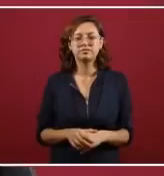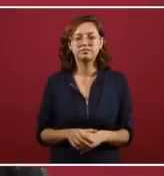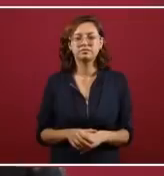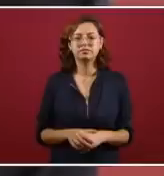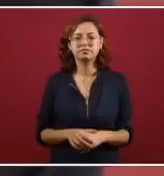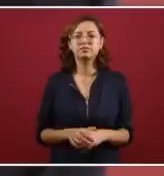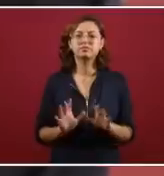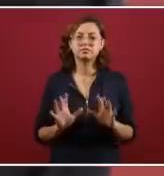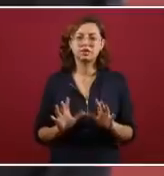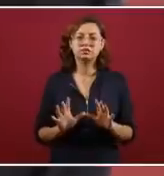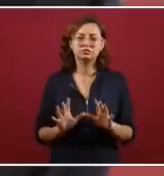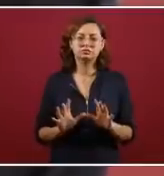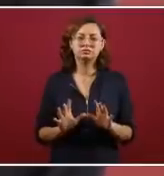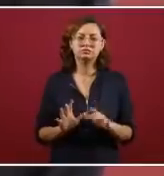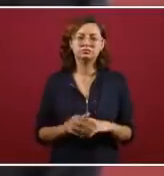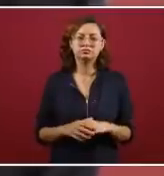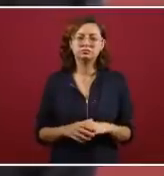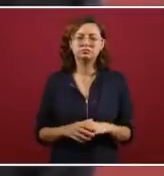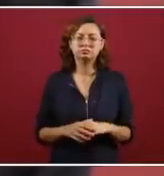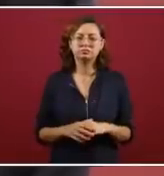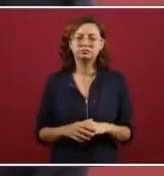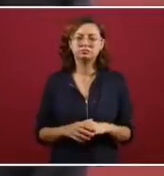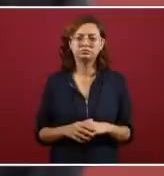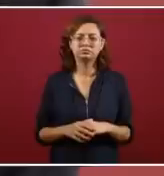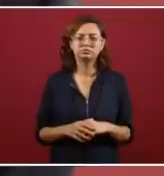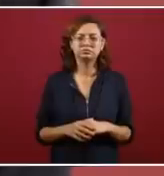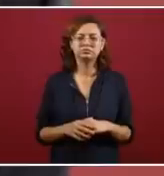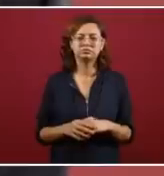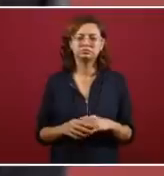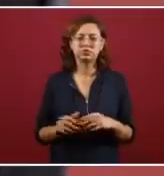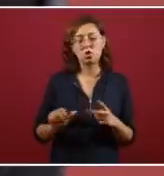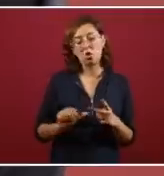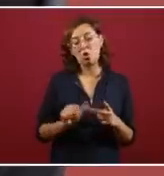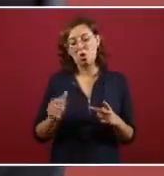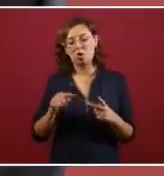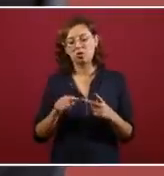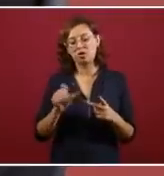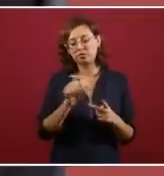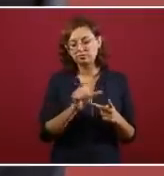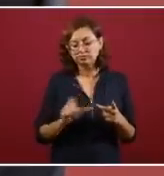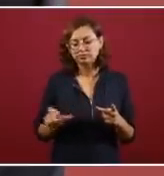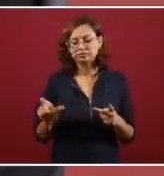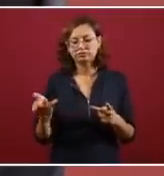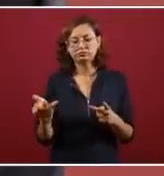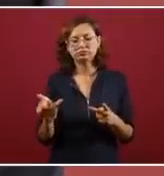y dejaba yo abierta otra opción.